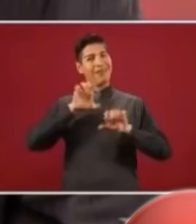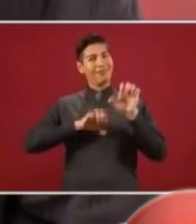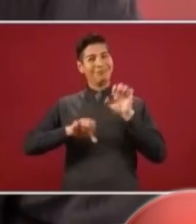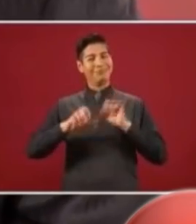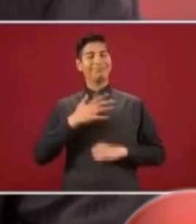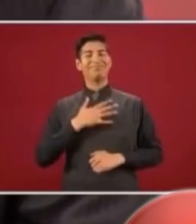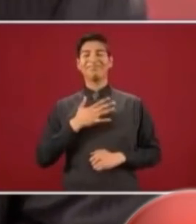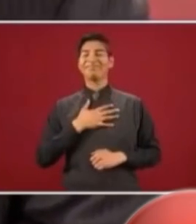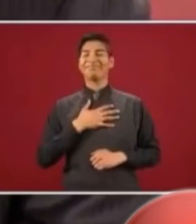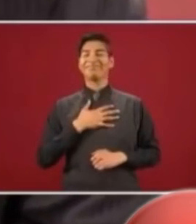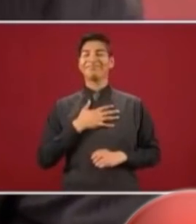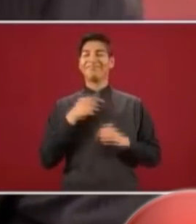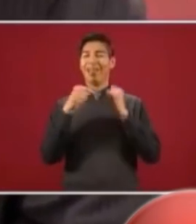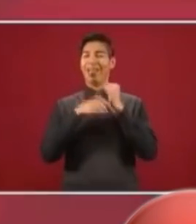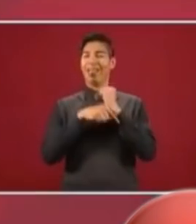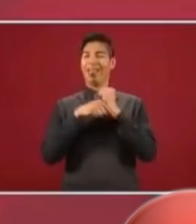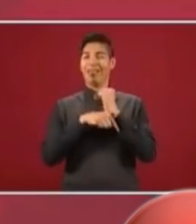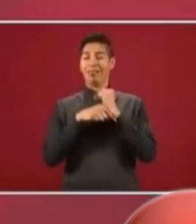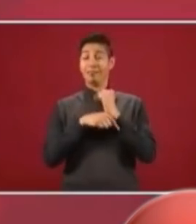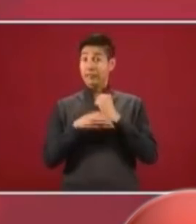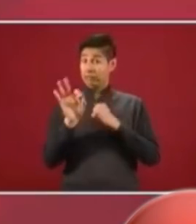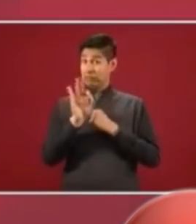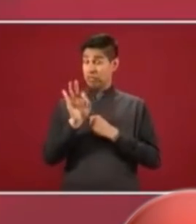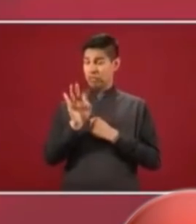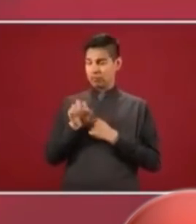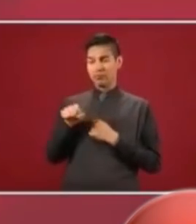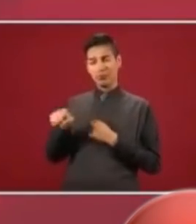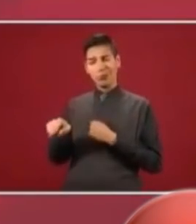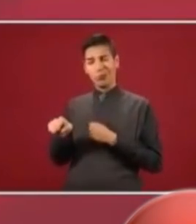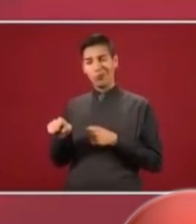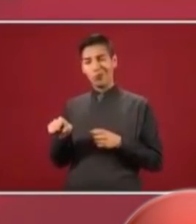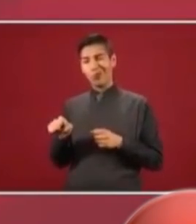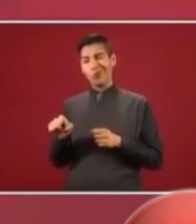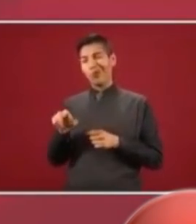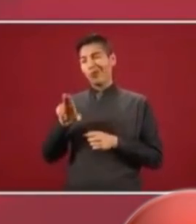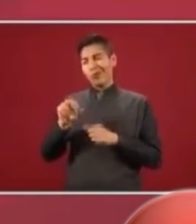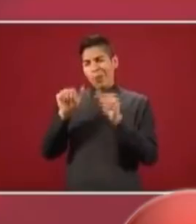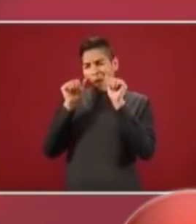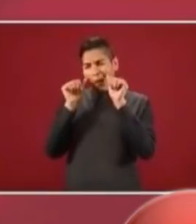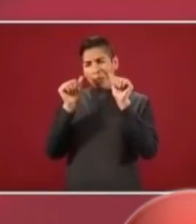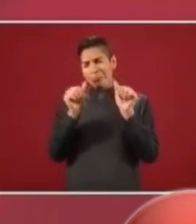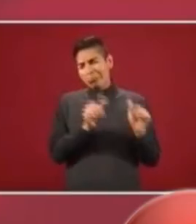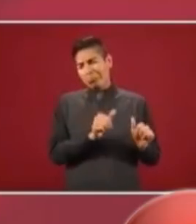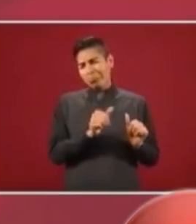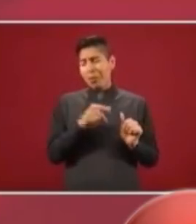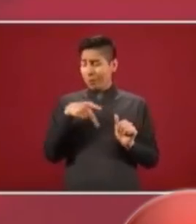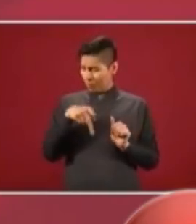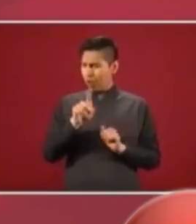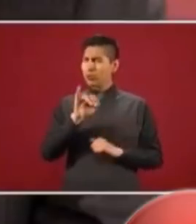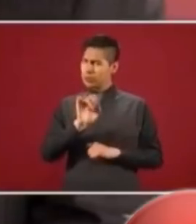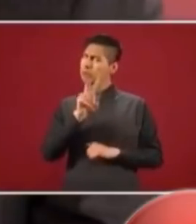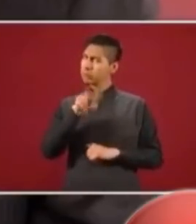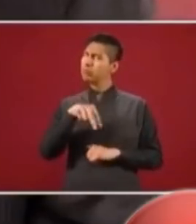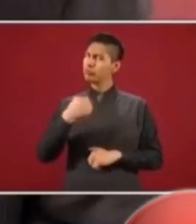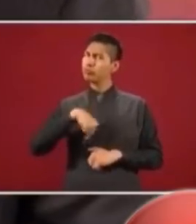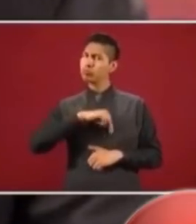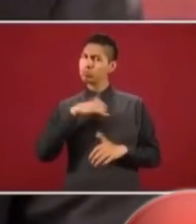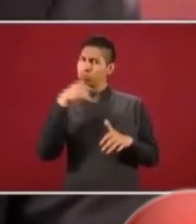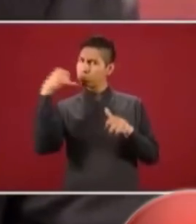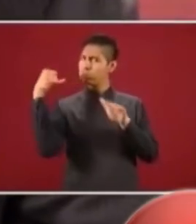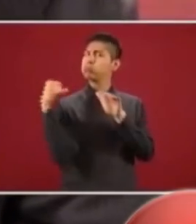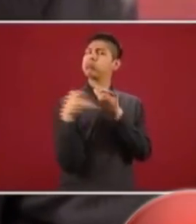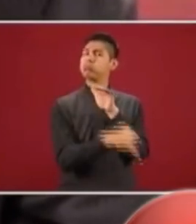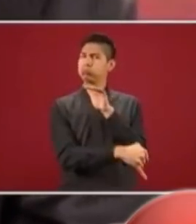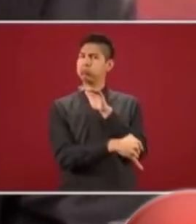Entonces, por eso a lo mejor no ha escuchado mucho sobre esto, pero queremos ir al fondo, no a la